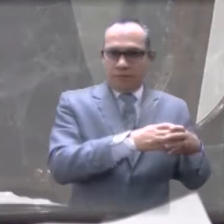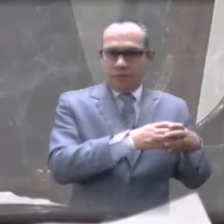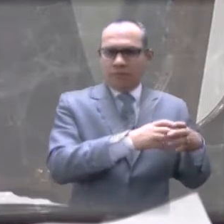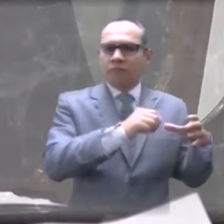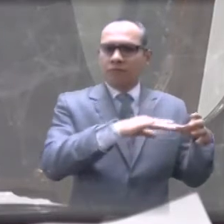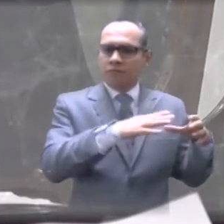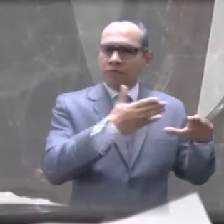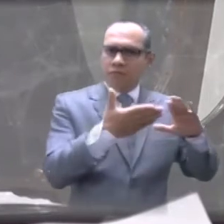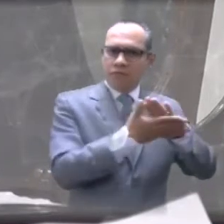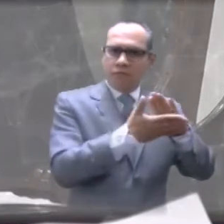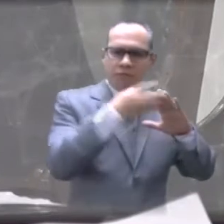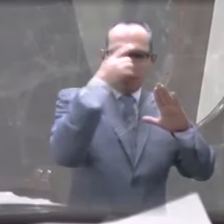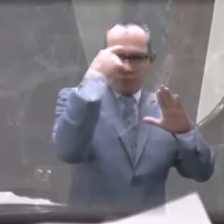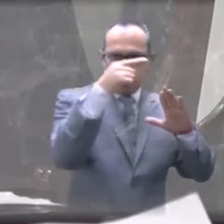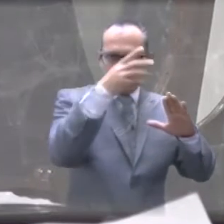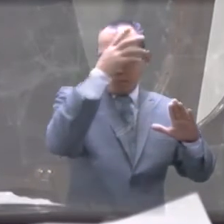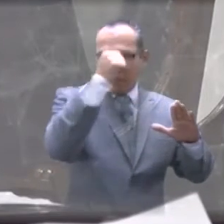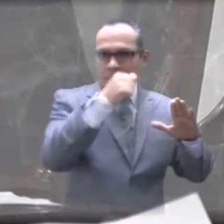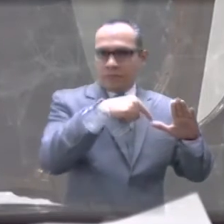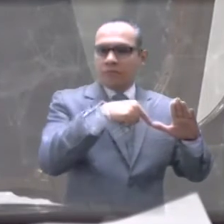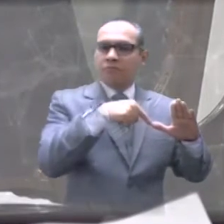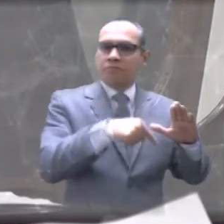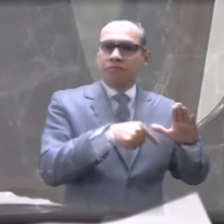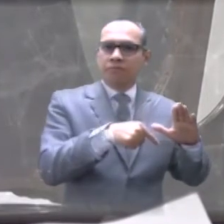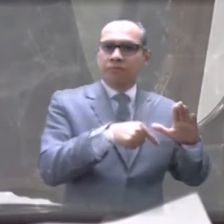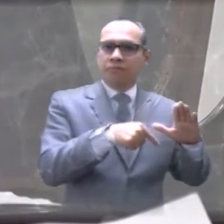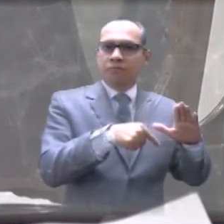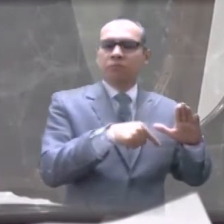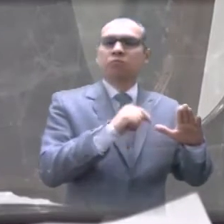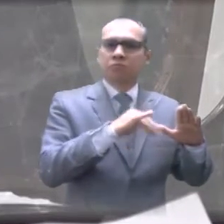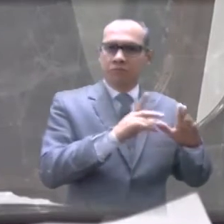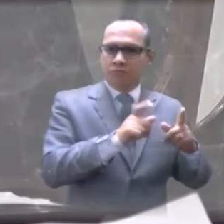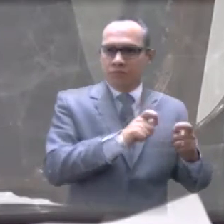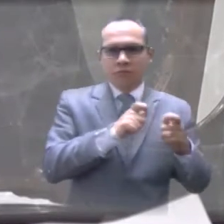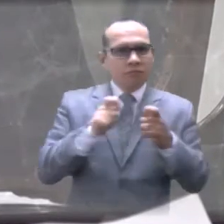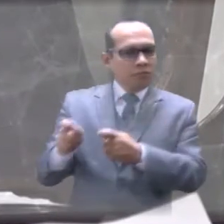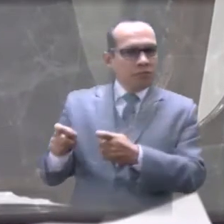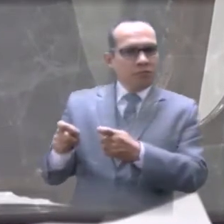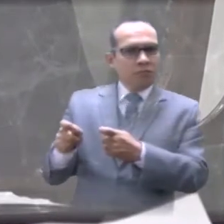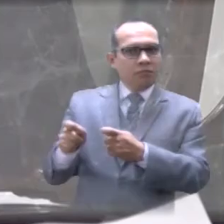Gobierno relativo a la designación del consejero del